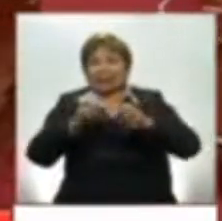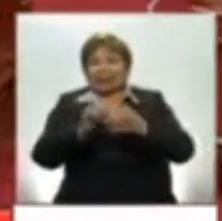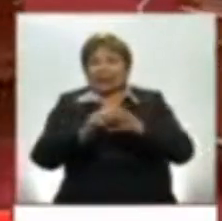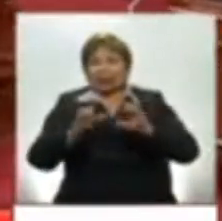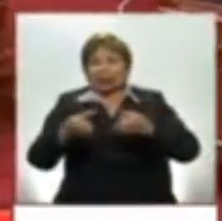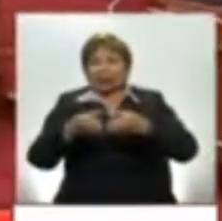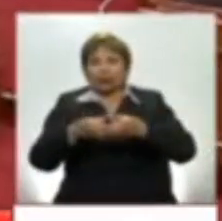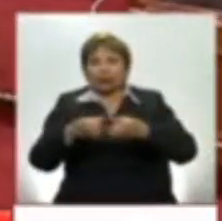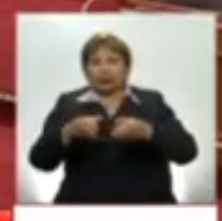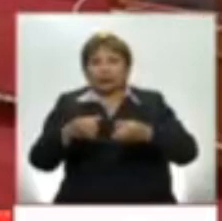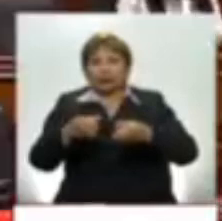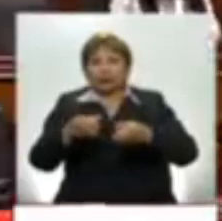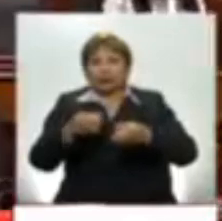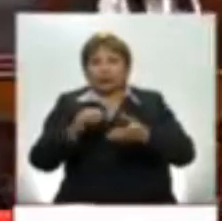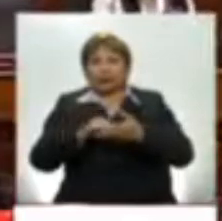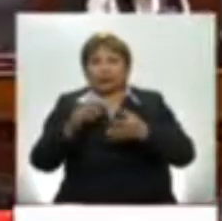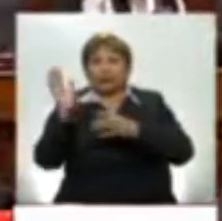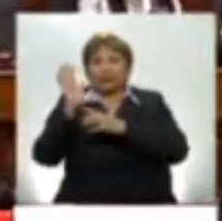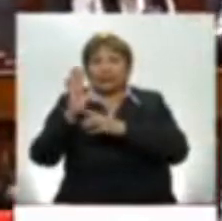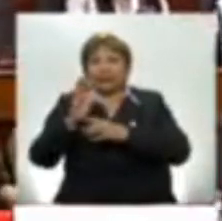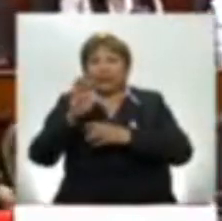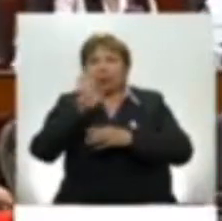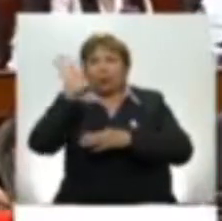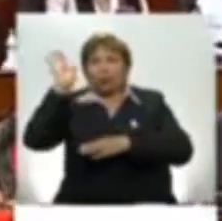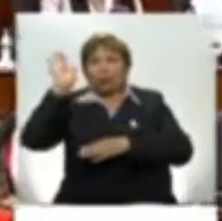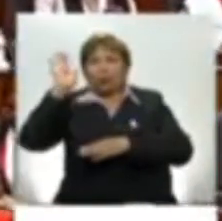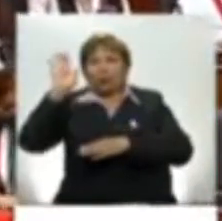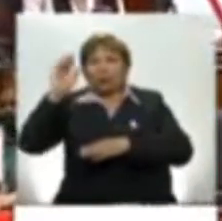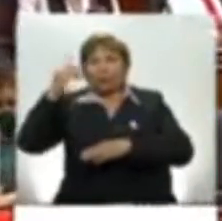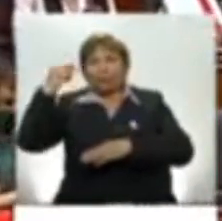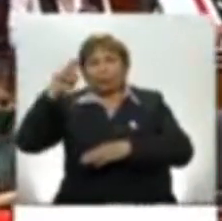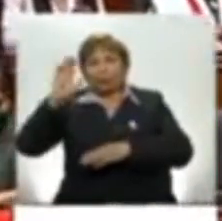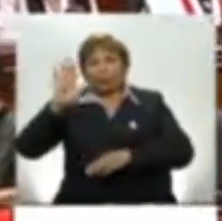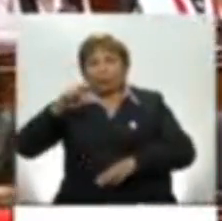los congresistas que han prestado el juramento de ley.